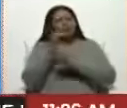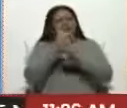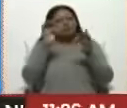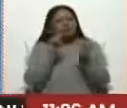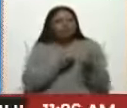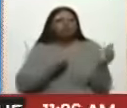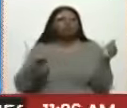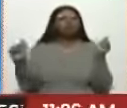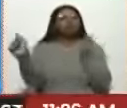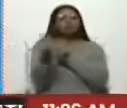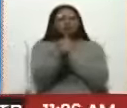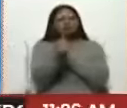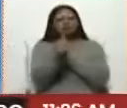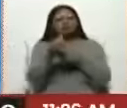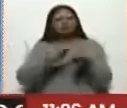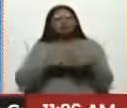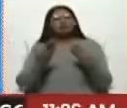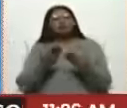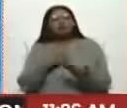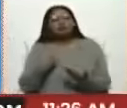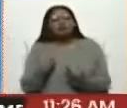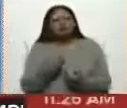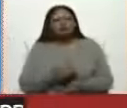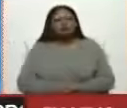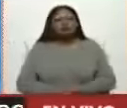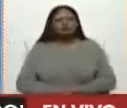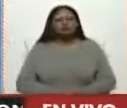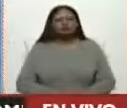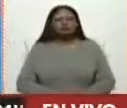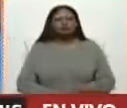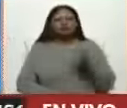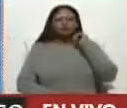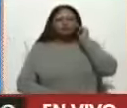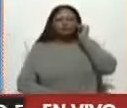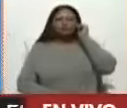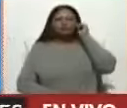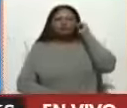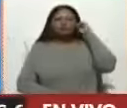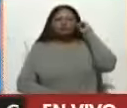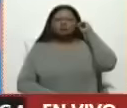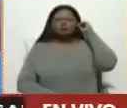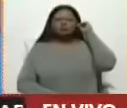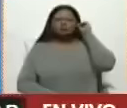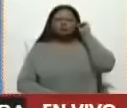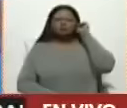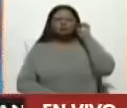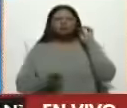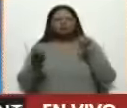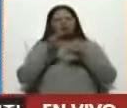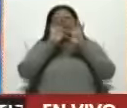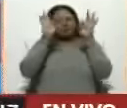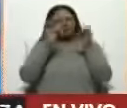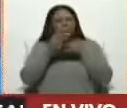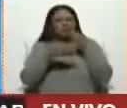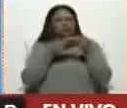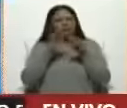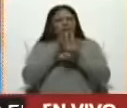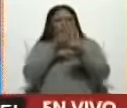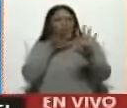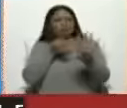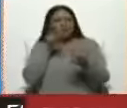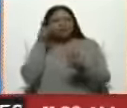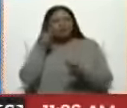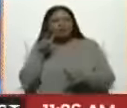de jalar al chavismo y de convocar al chavismo? Bueno, lo están tratando de hacer porque la mayoría de este país es